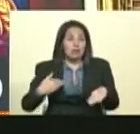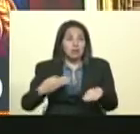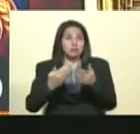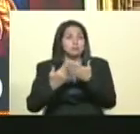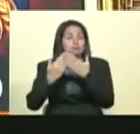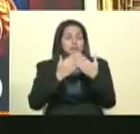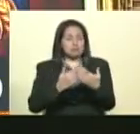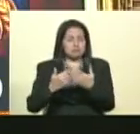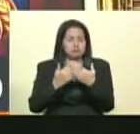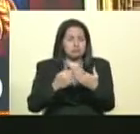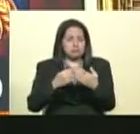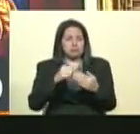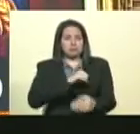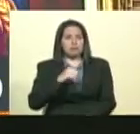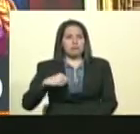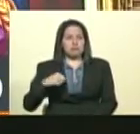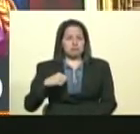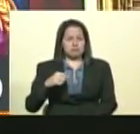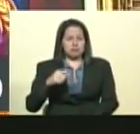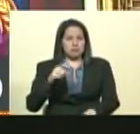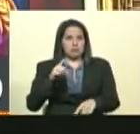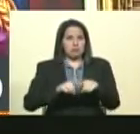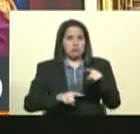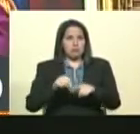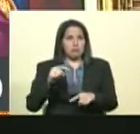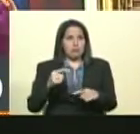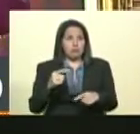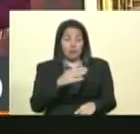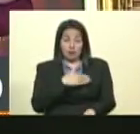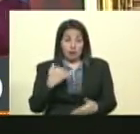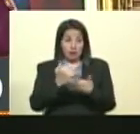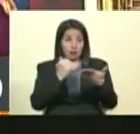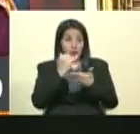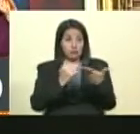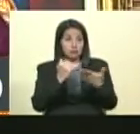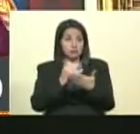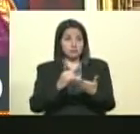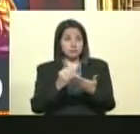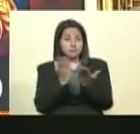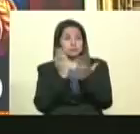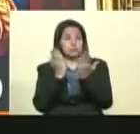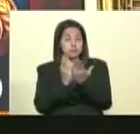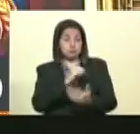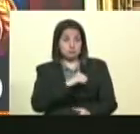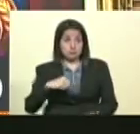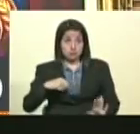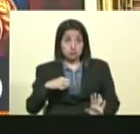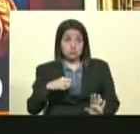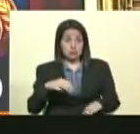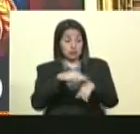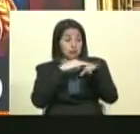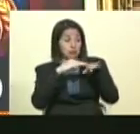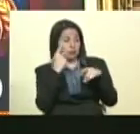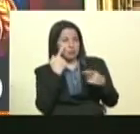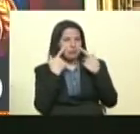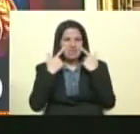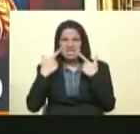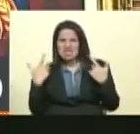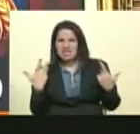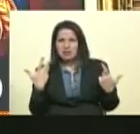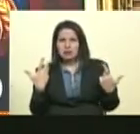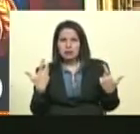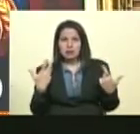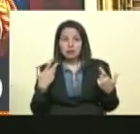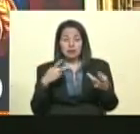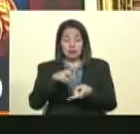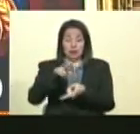derecho. ¿Te quieres inscribir en un colegio privado? Inscríbete. Ah, y el ministro de Educación tiene que estar pendiente, que no le